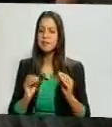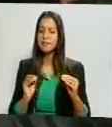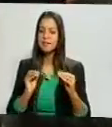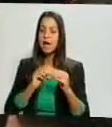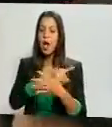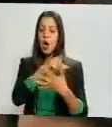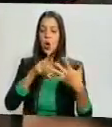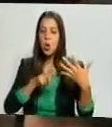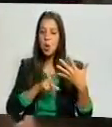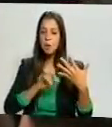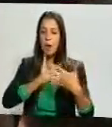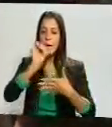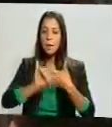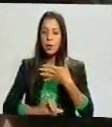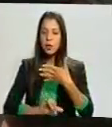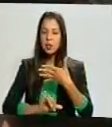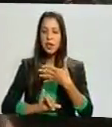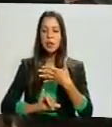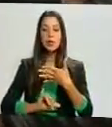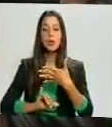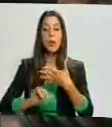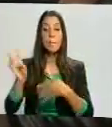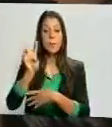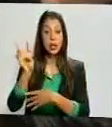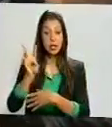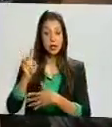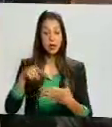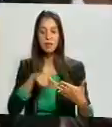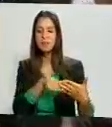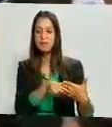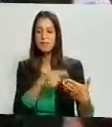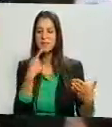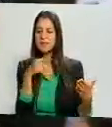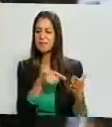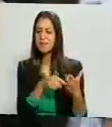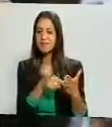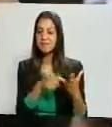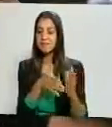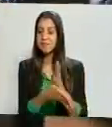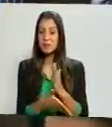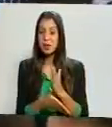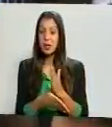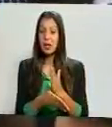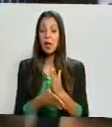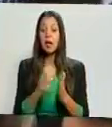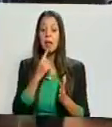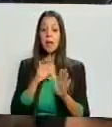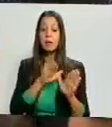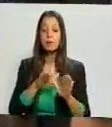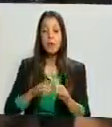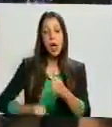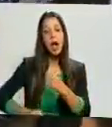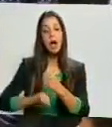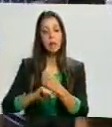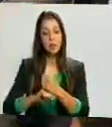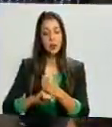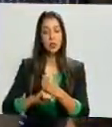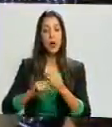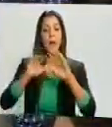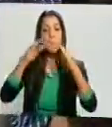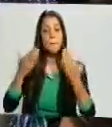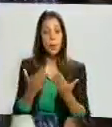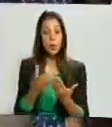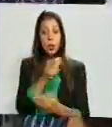quinto objetivo histórico del Plan de la Patria, el cual establece el contribuir con la preservación de la vida en